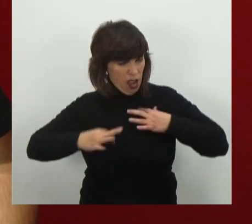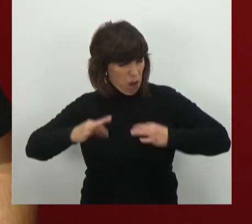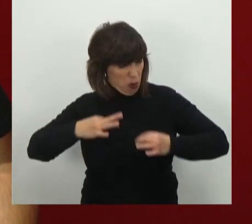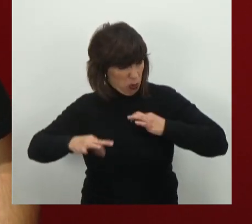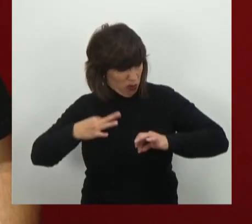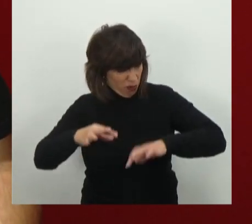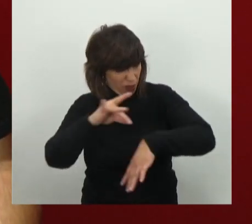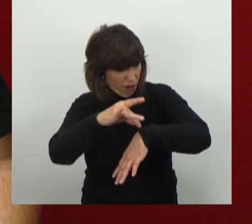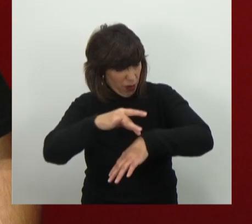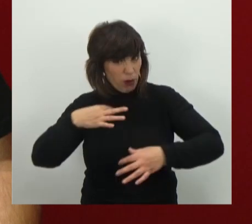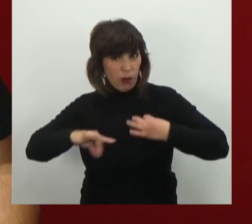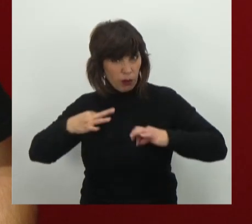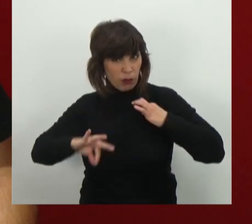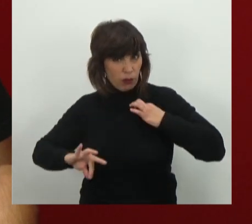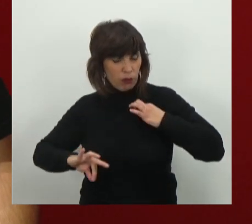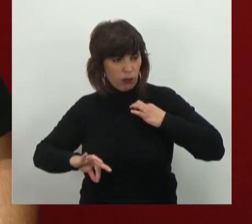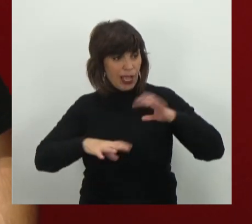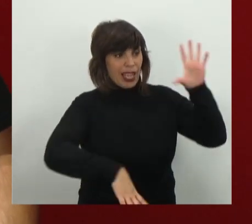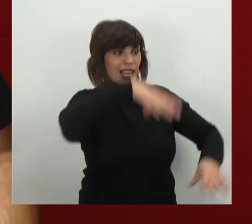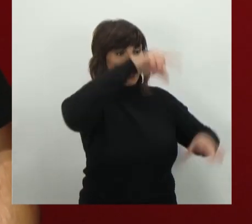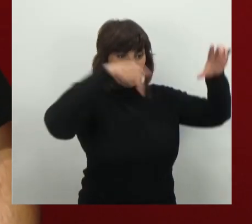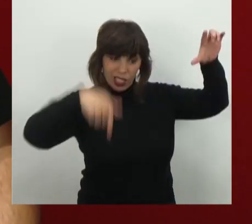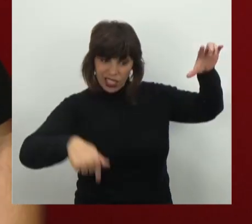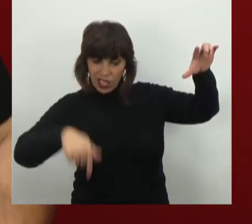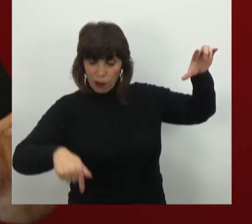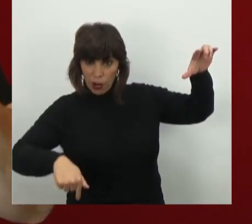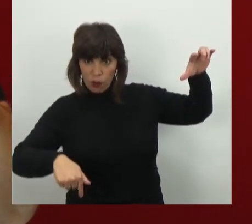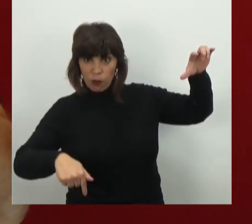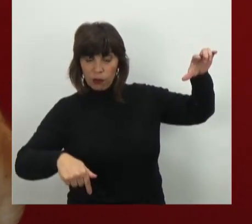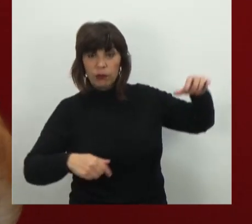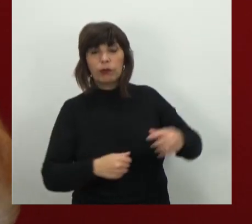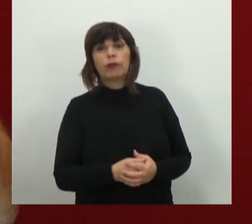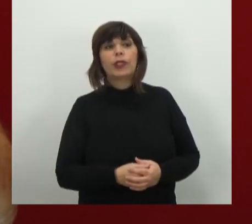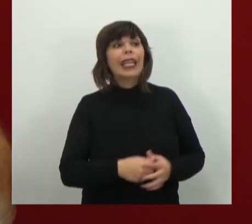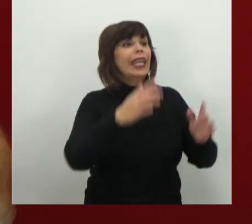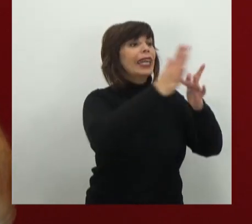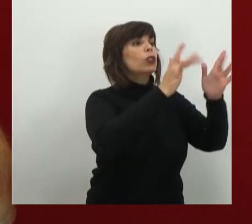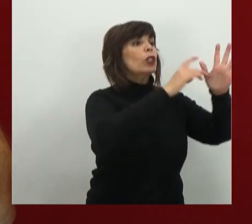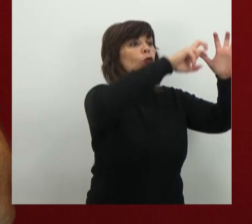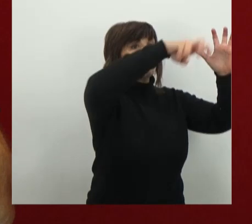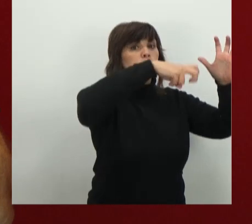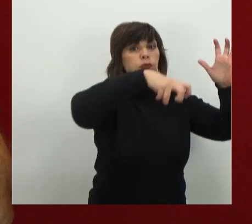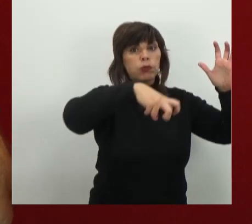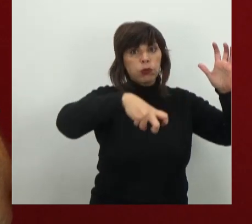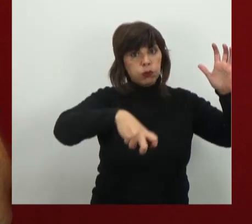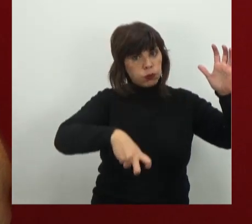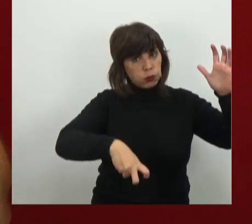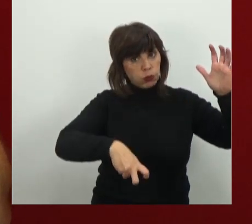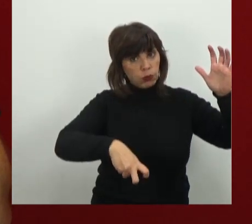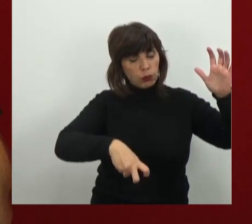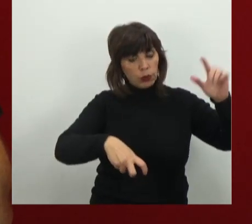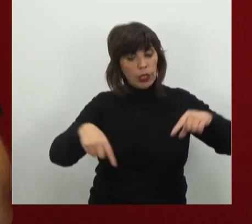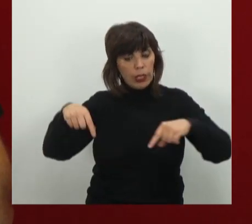8, y dice la Biblia que cuando descendió Jesucristo de aquel